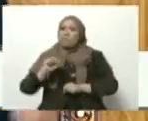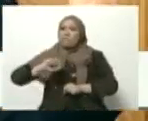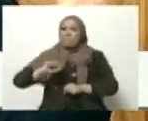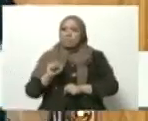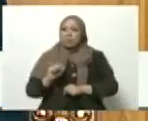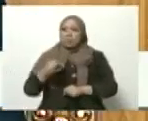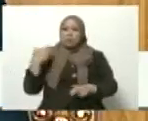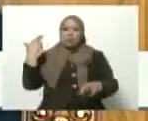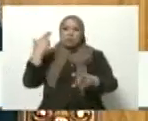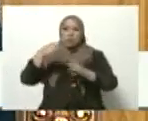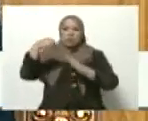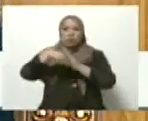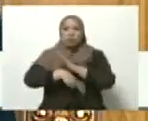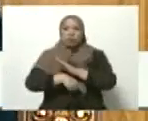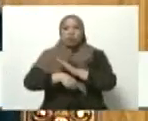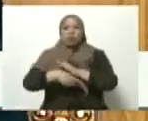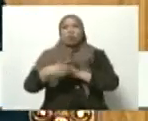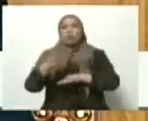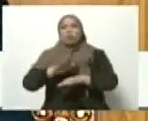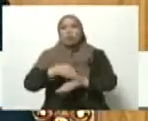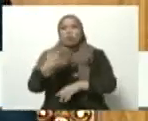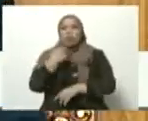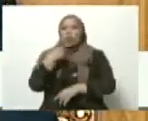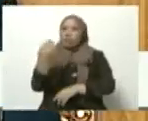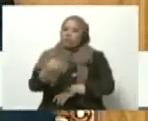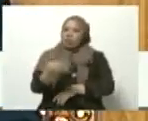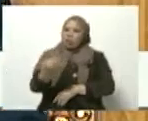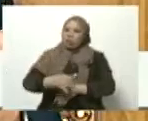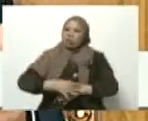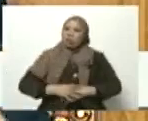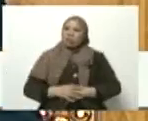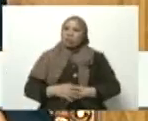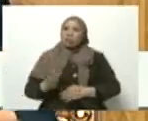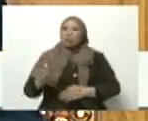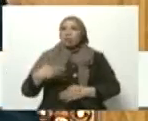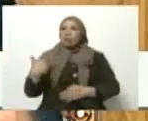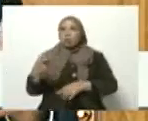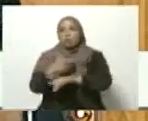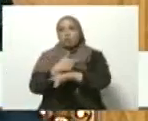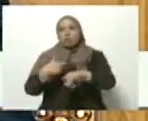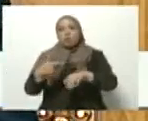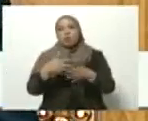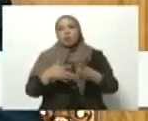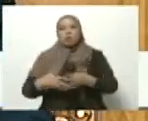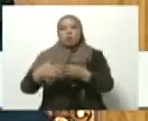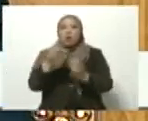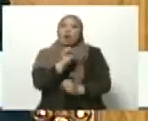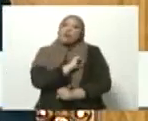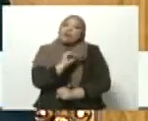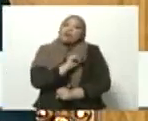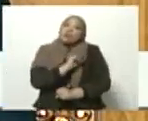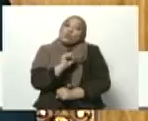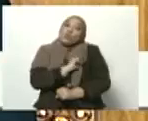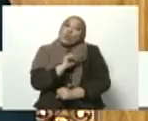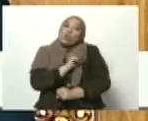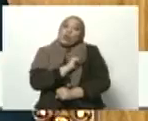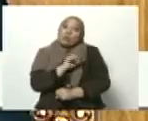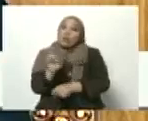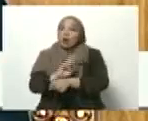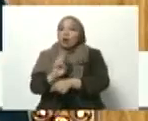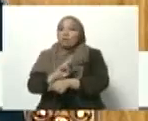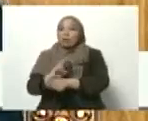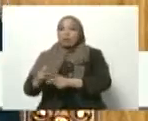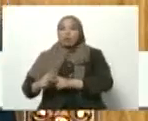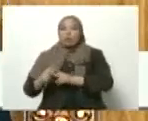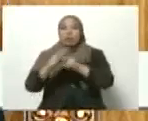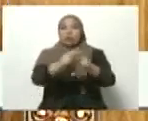presión era no rodea Cabo Verde, porque la realidad era que queremos que el gobierno de Cabo Verde esté asustado y nos los entregue una vez.